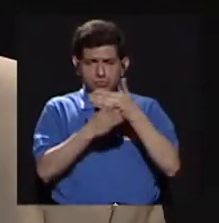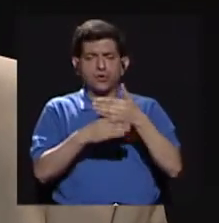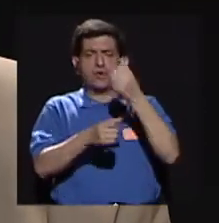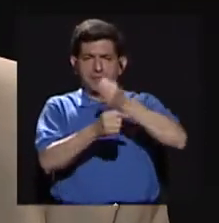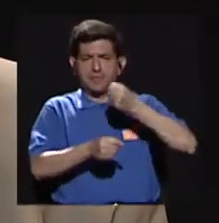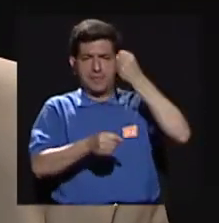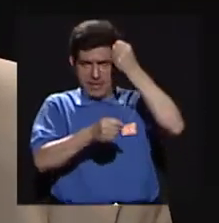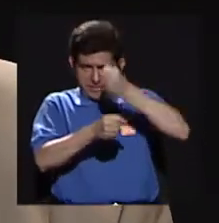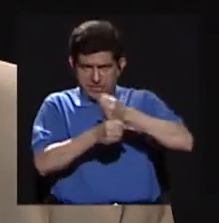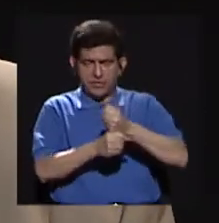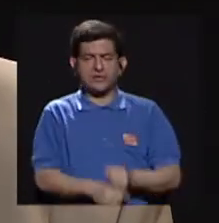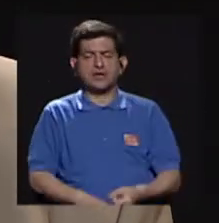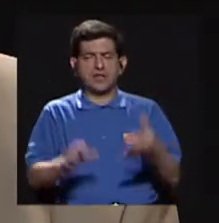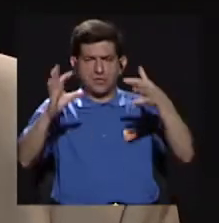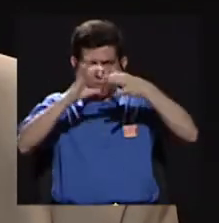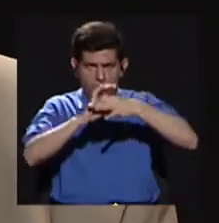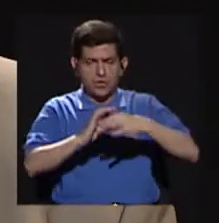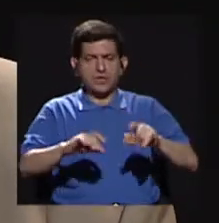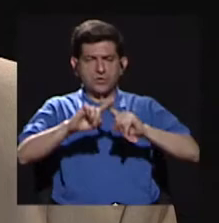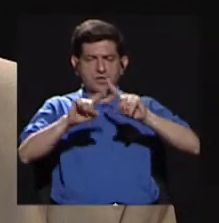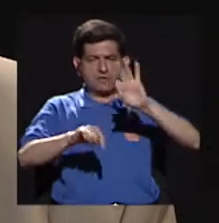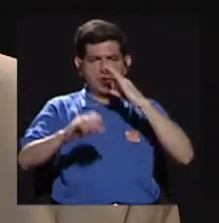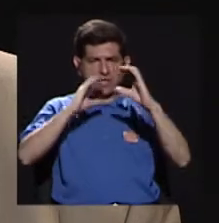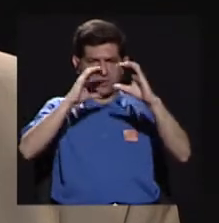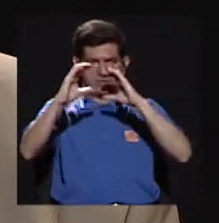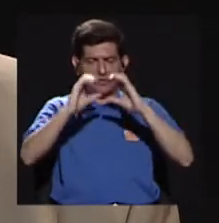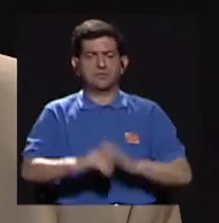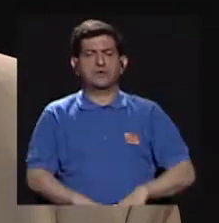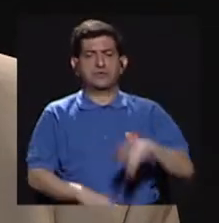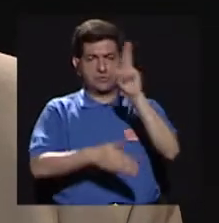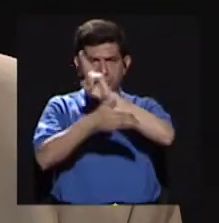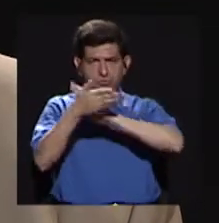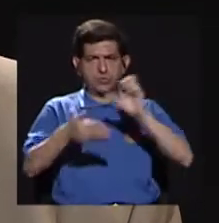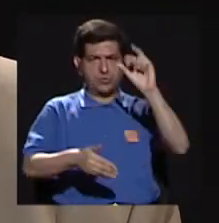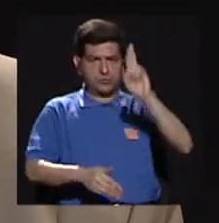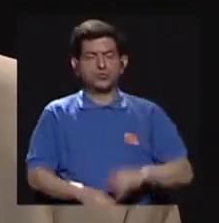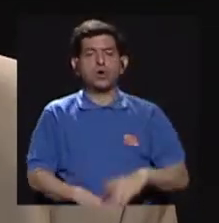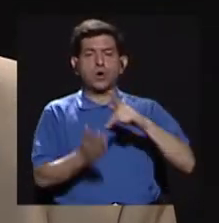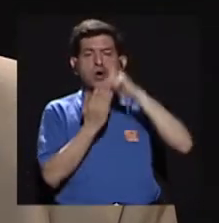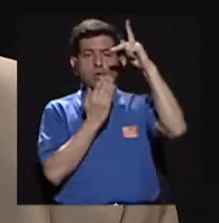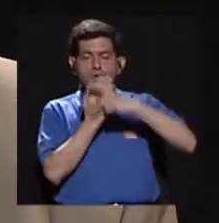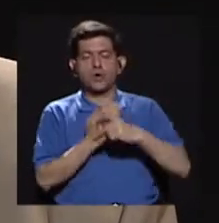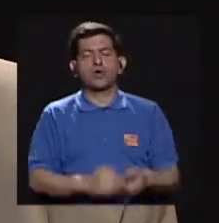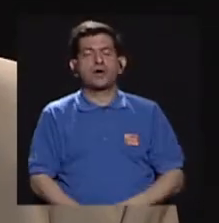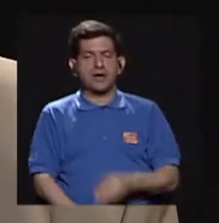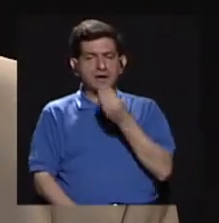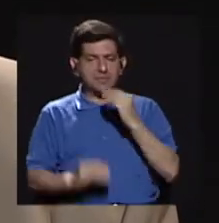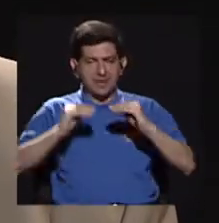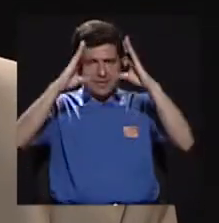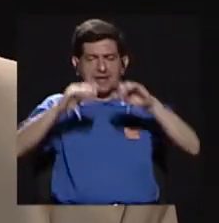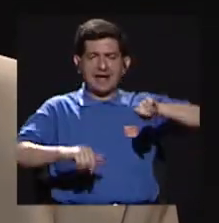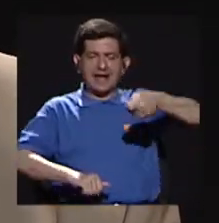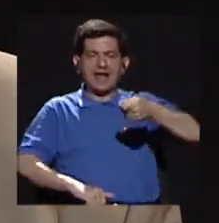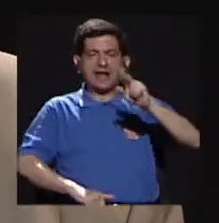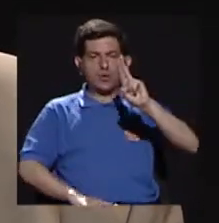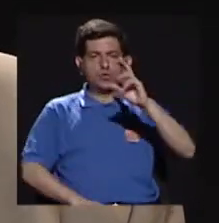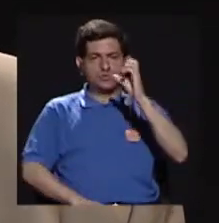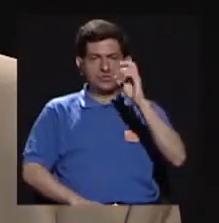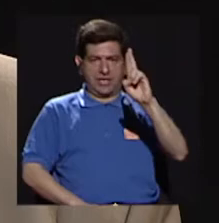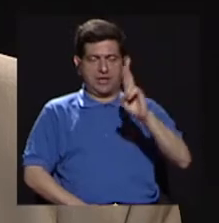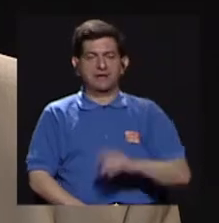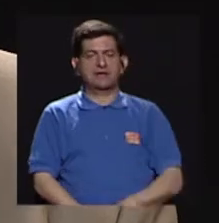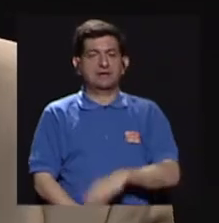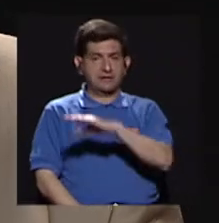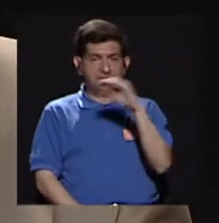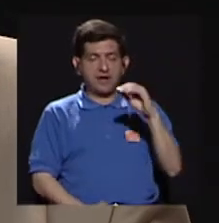esfuerzo de integración entre los medios de la universidad de costa rica transmitiendo el programa de desayunos en el canal user con